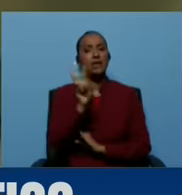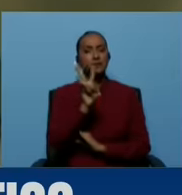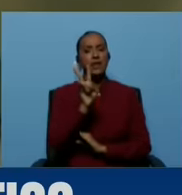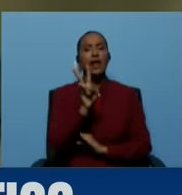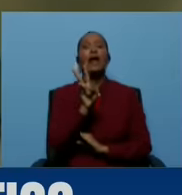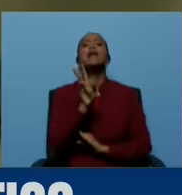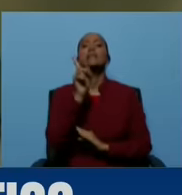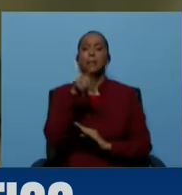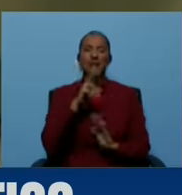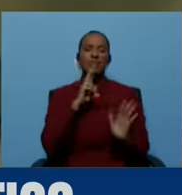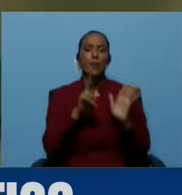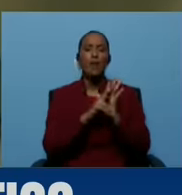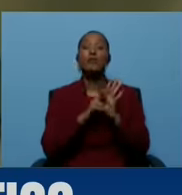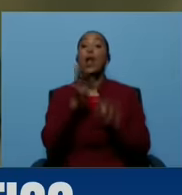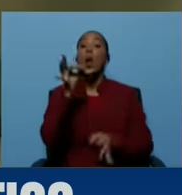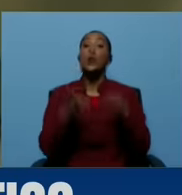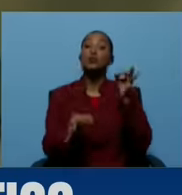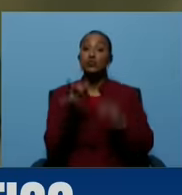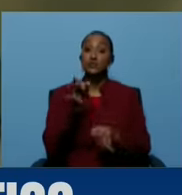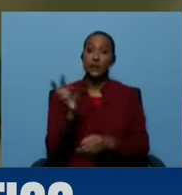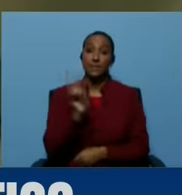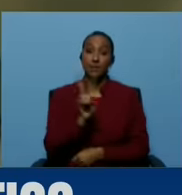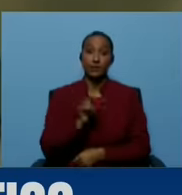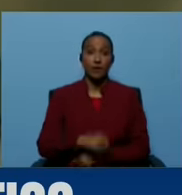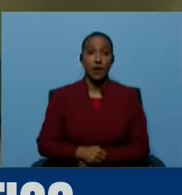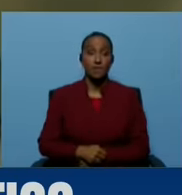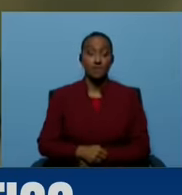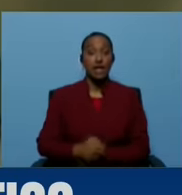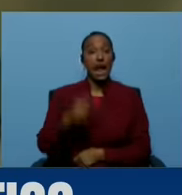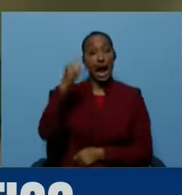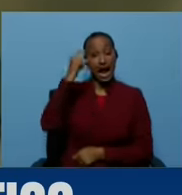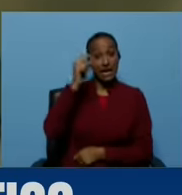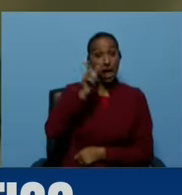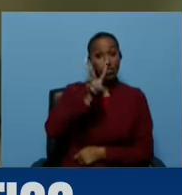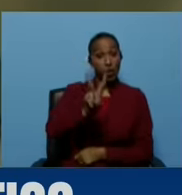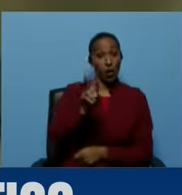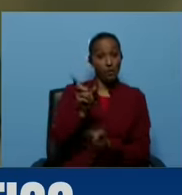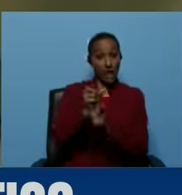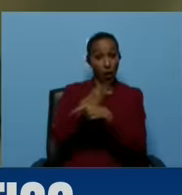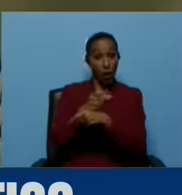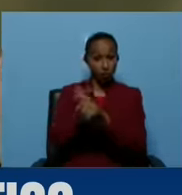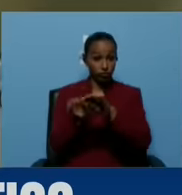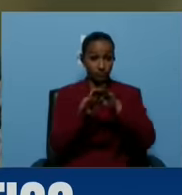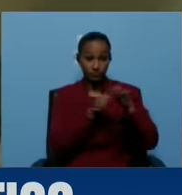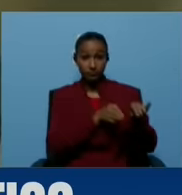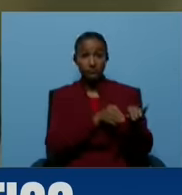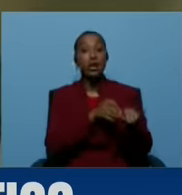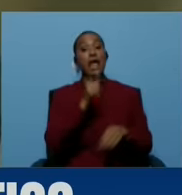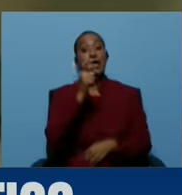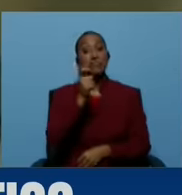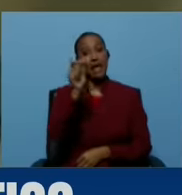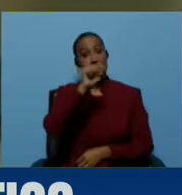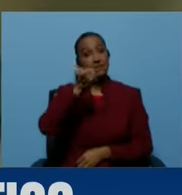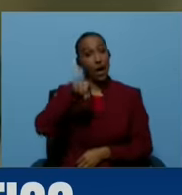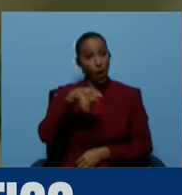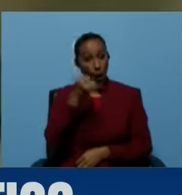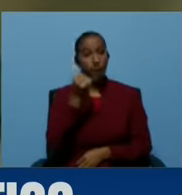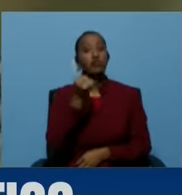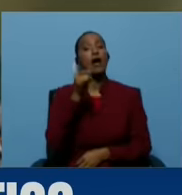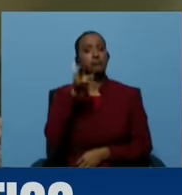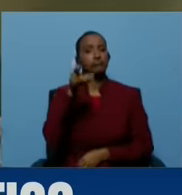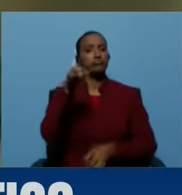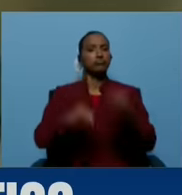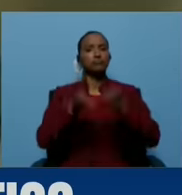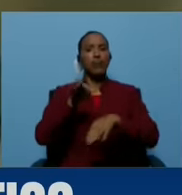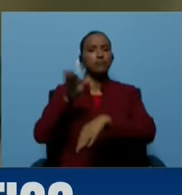venezolana. El día 2 de agosto, el Tribunal Supremo de Justicia citó